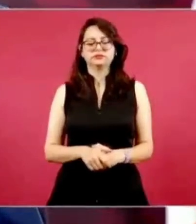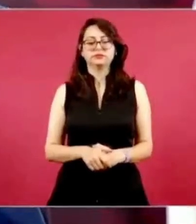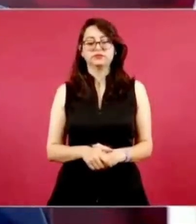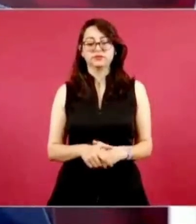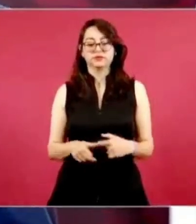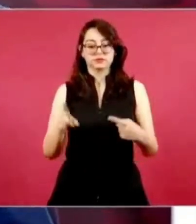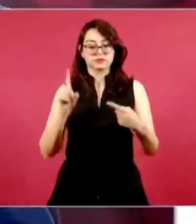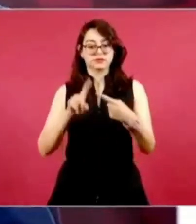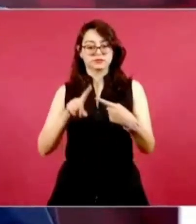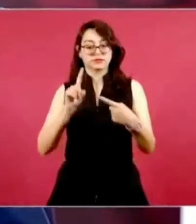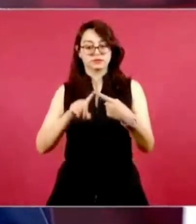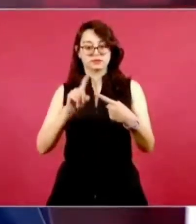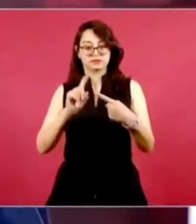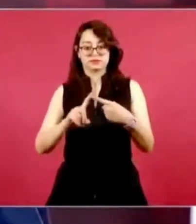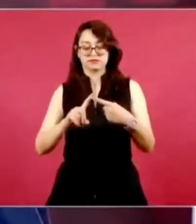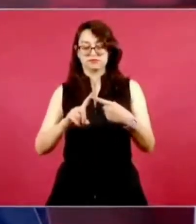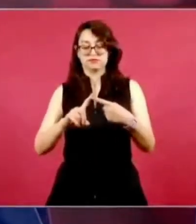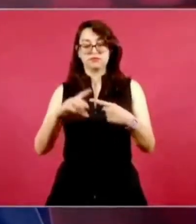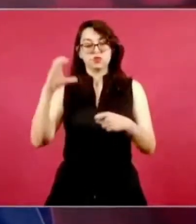Nuestras culturas,